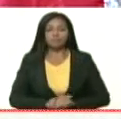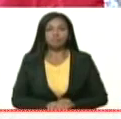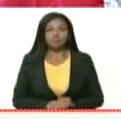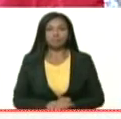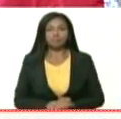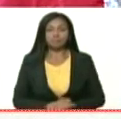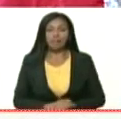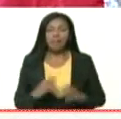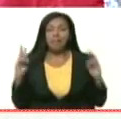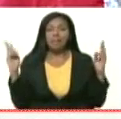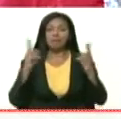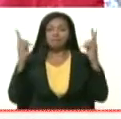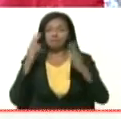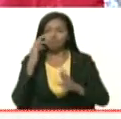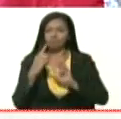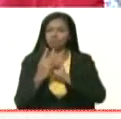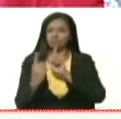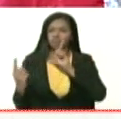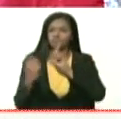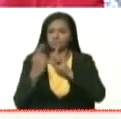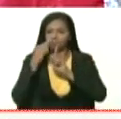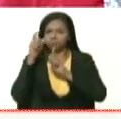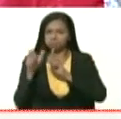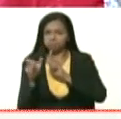a la victoria frente al fascismo